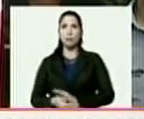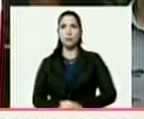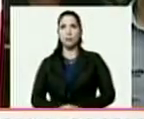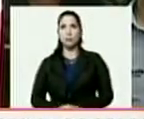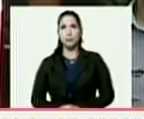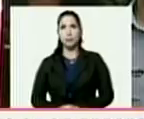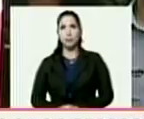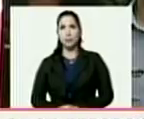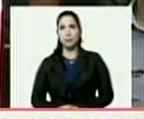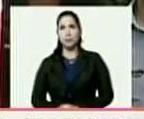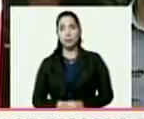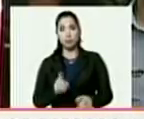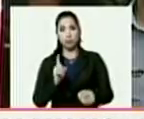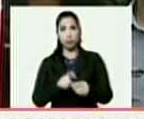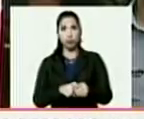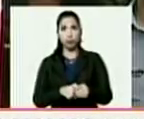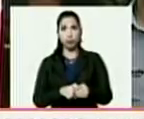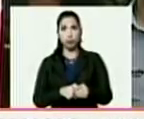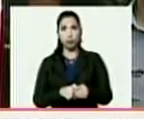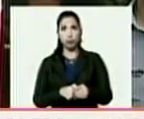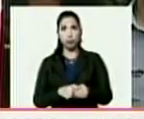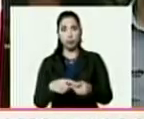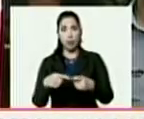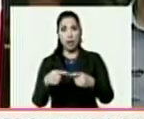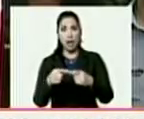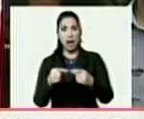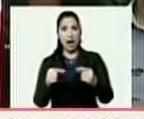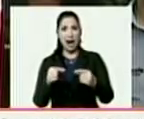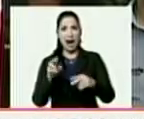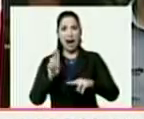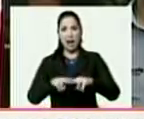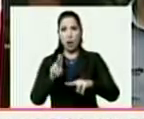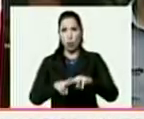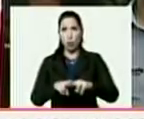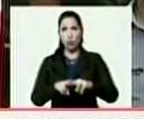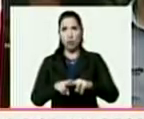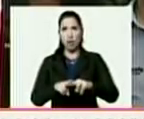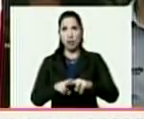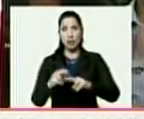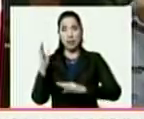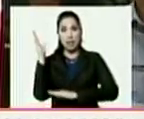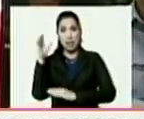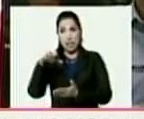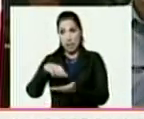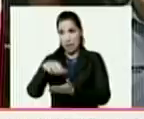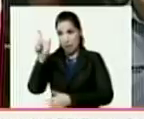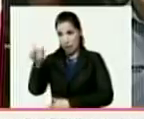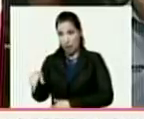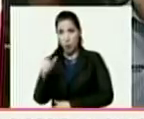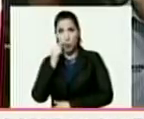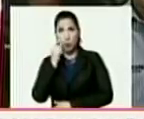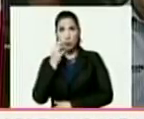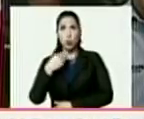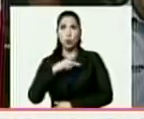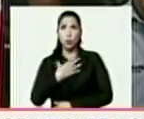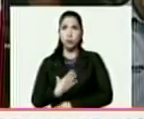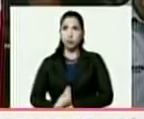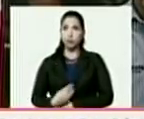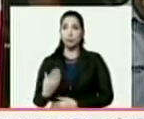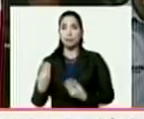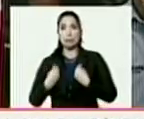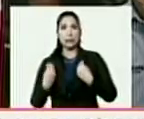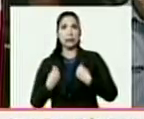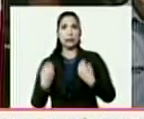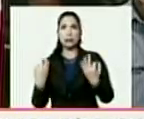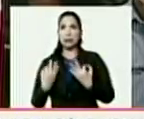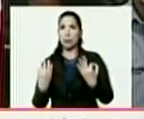miembro de caraotas gemma y tajá larense lamentamos la iv de la vida pero siempre